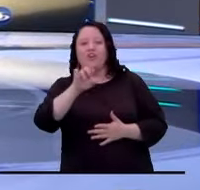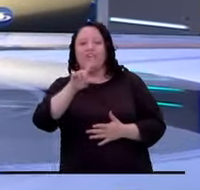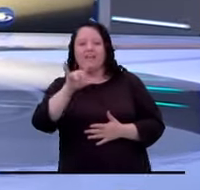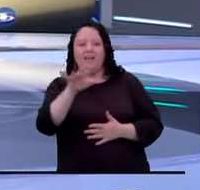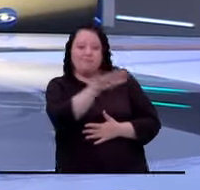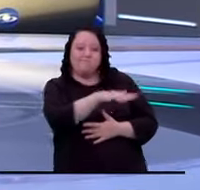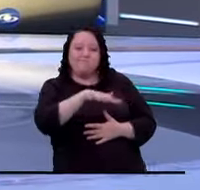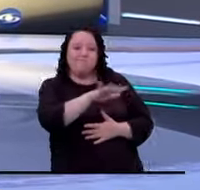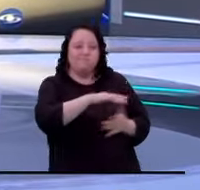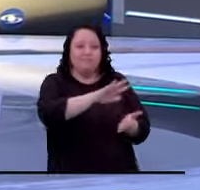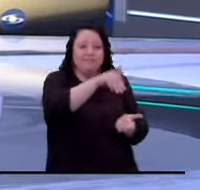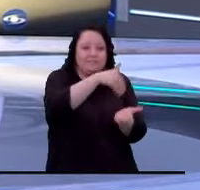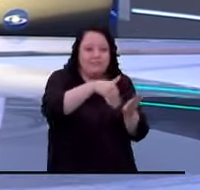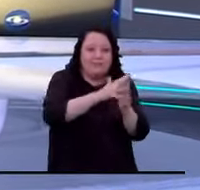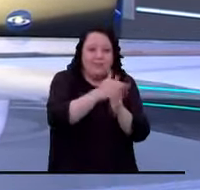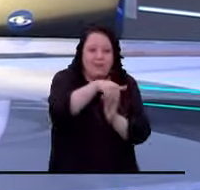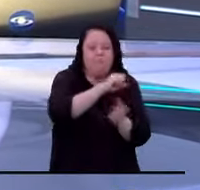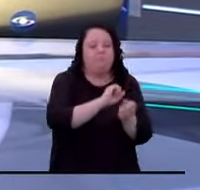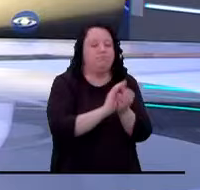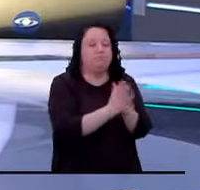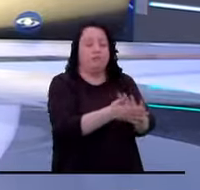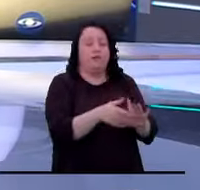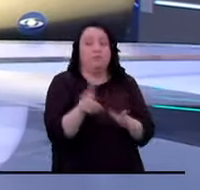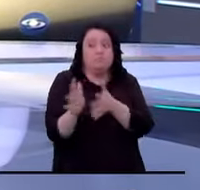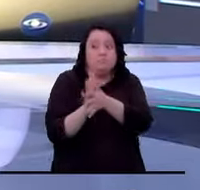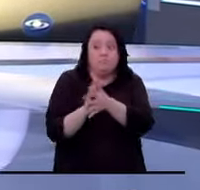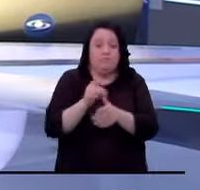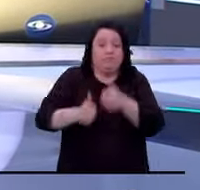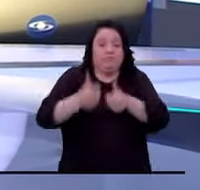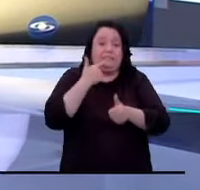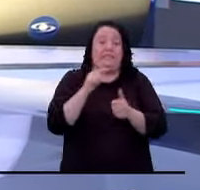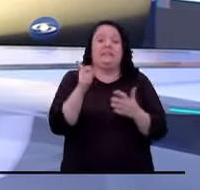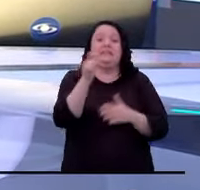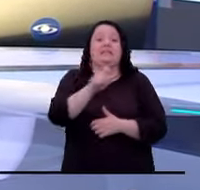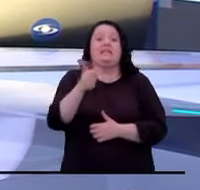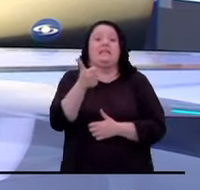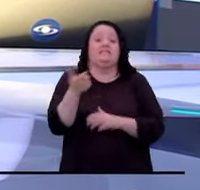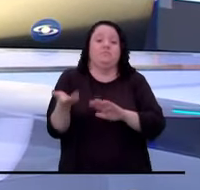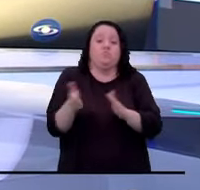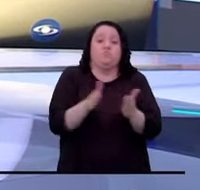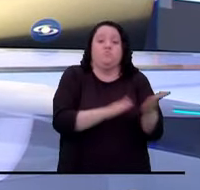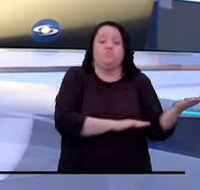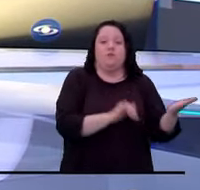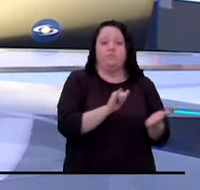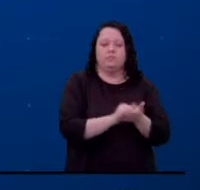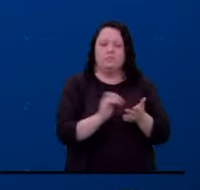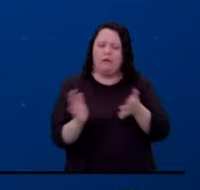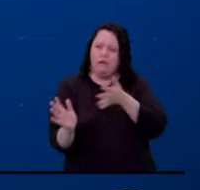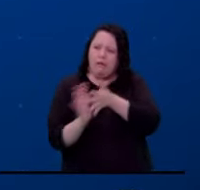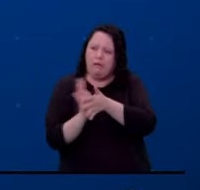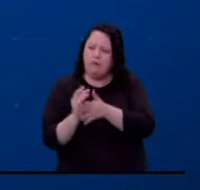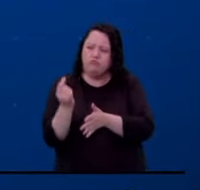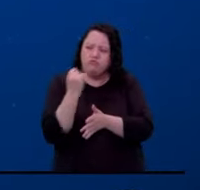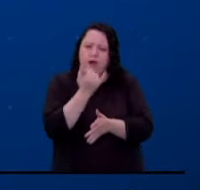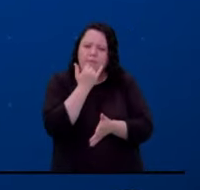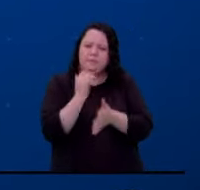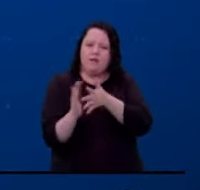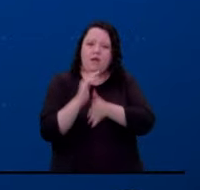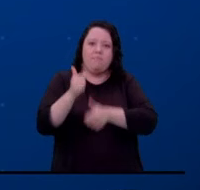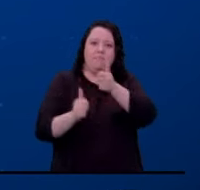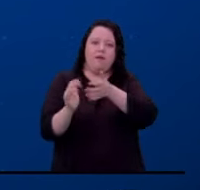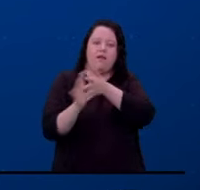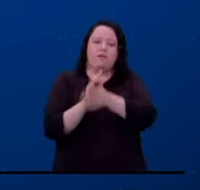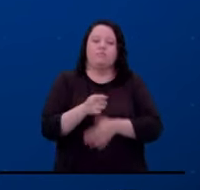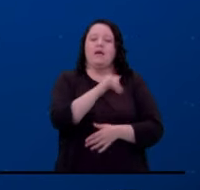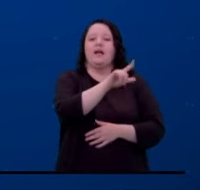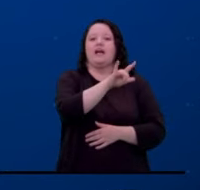las autoridades reportan 10 personas fallecidas. Para ampliar esta información y conocer la actualización, los últimos datos que dan las autoridades, vamos con